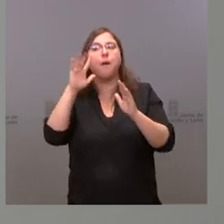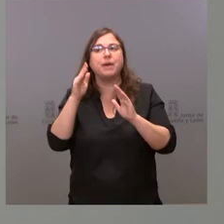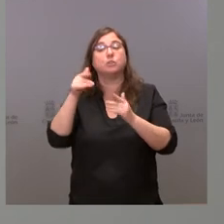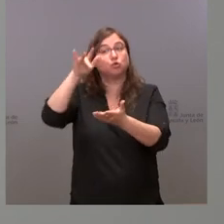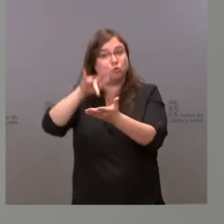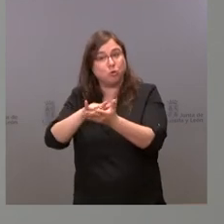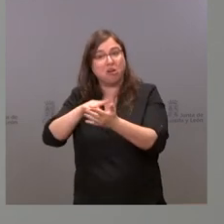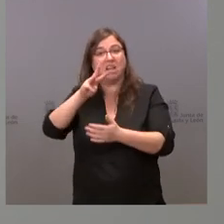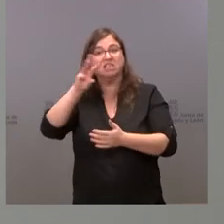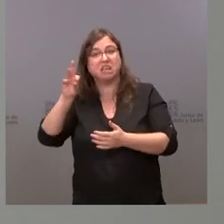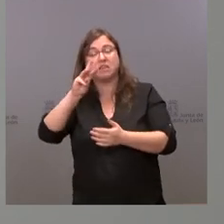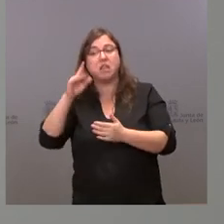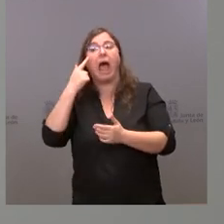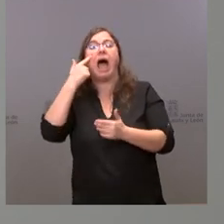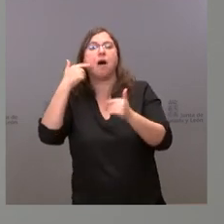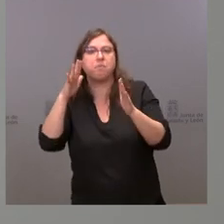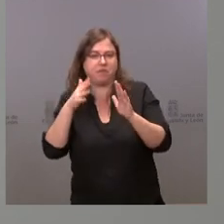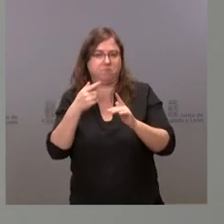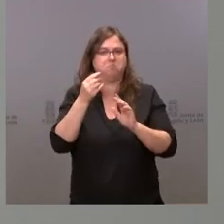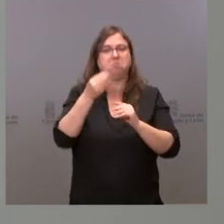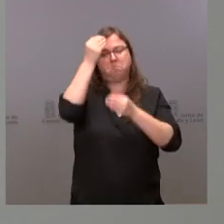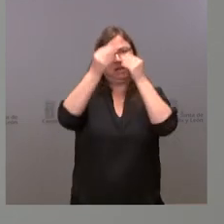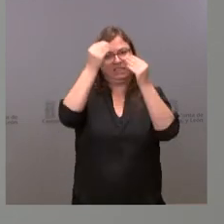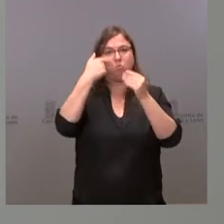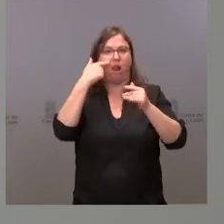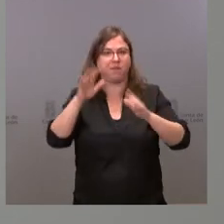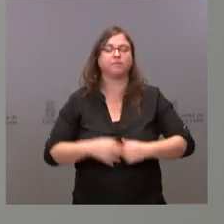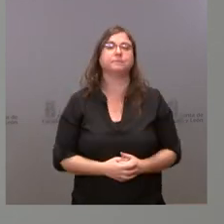ese momento son los más necesarios a tomar